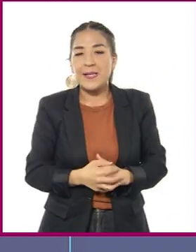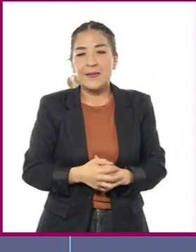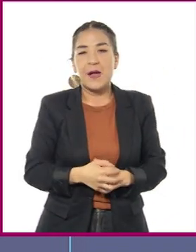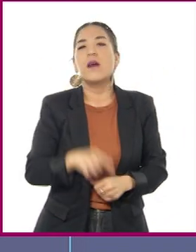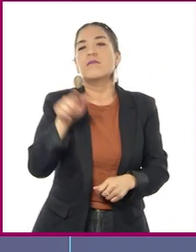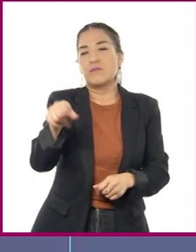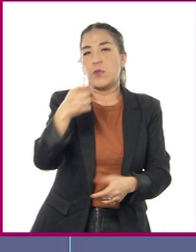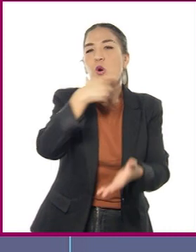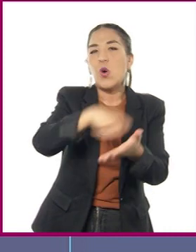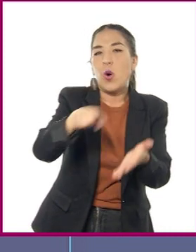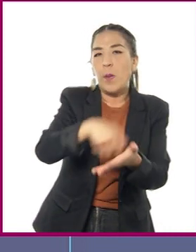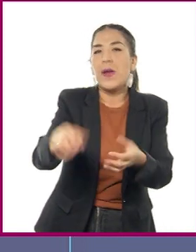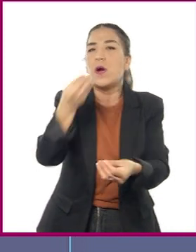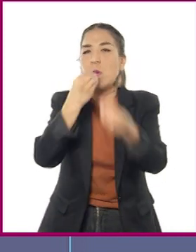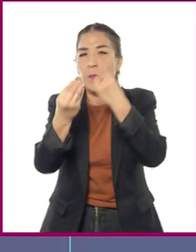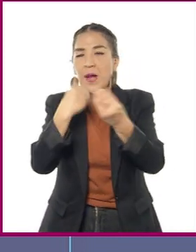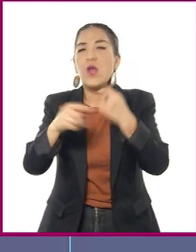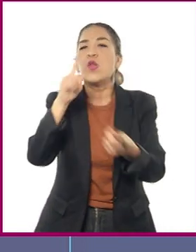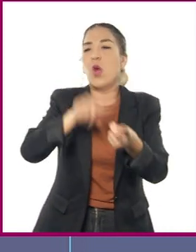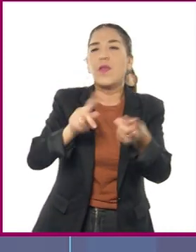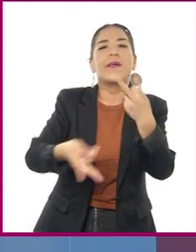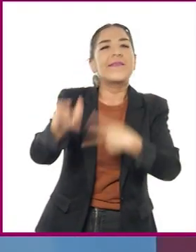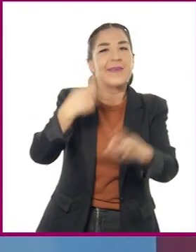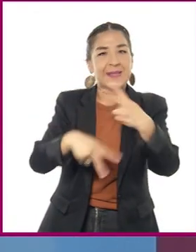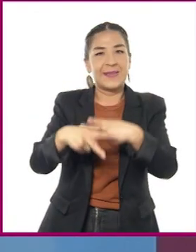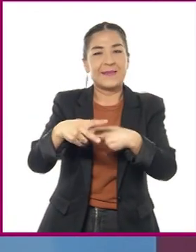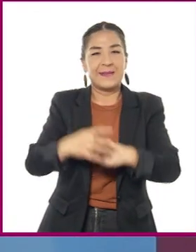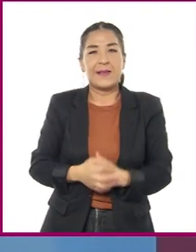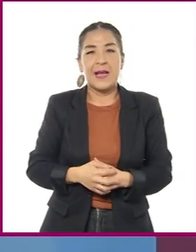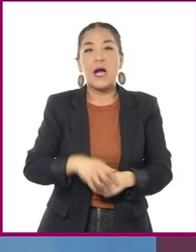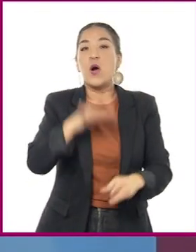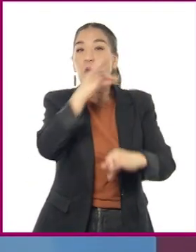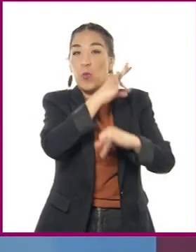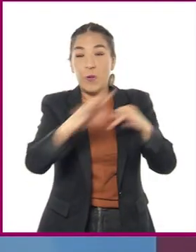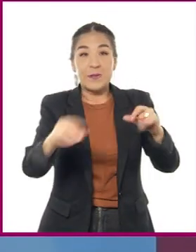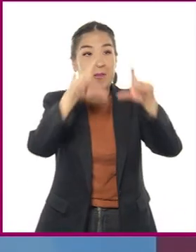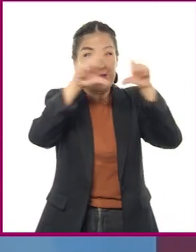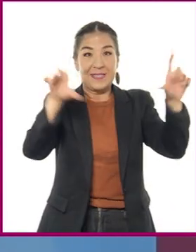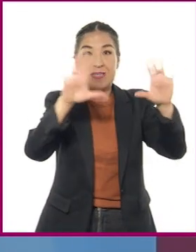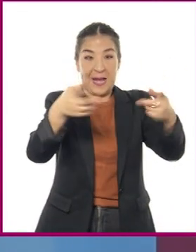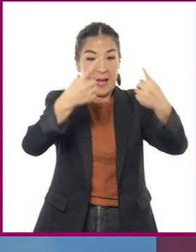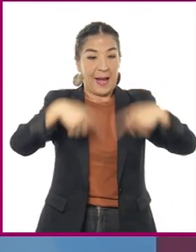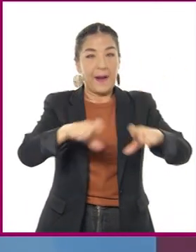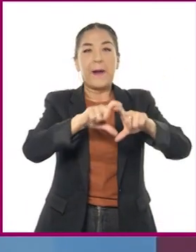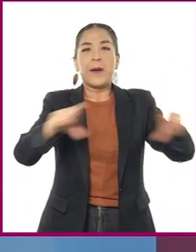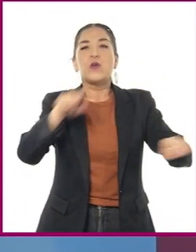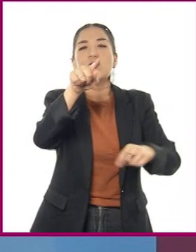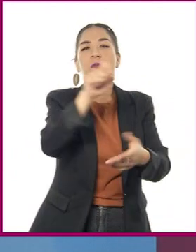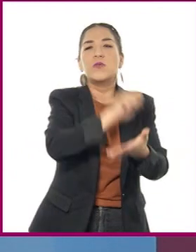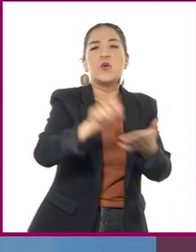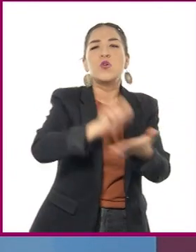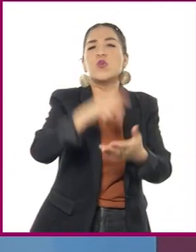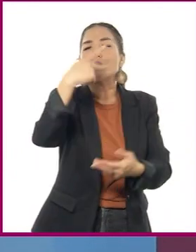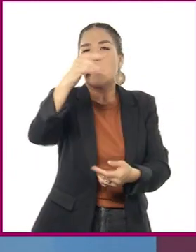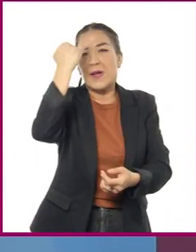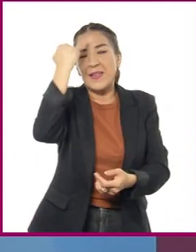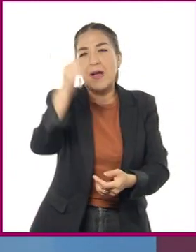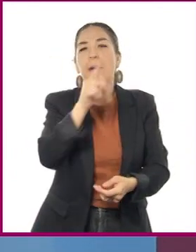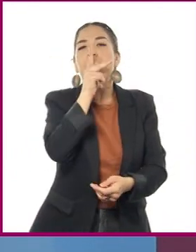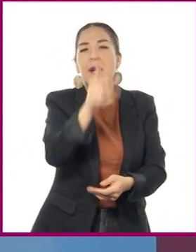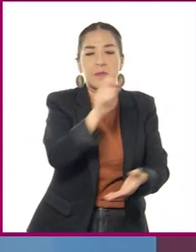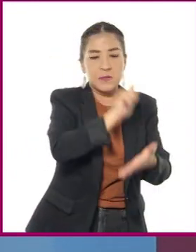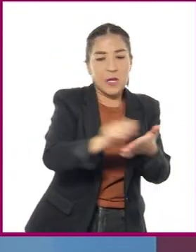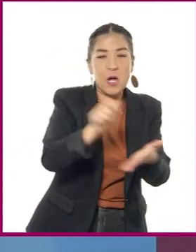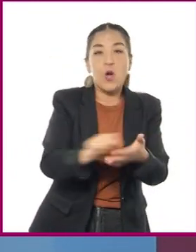de alimentos. Al final de su tabla, anoten con sus propias palabras los factores más